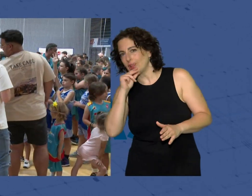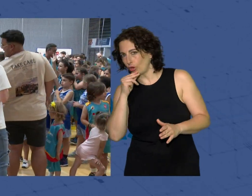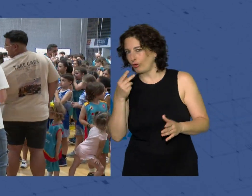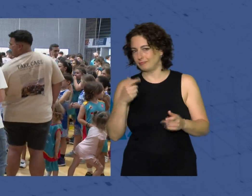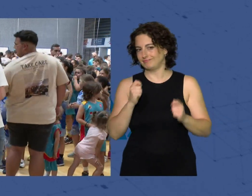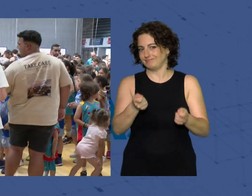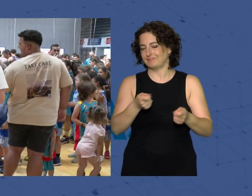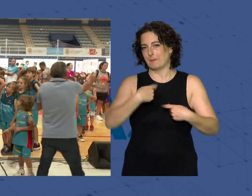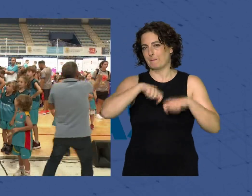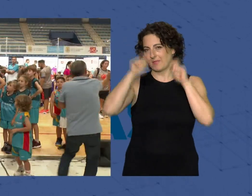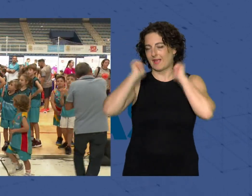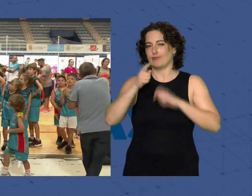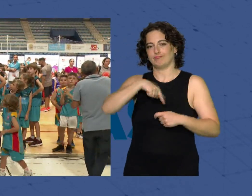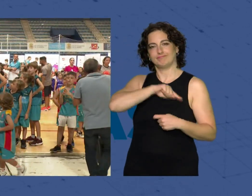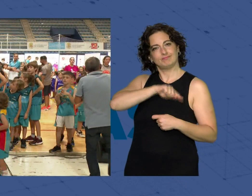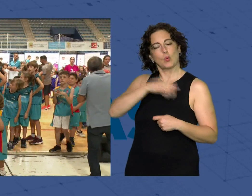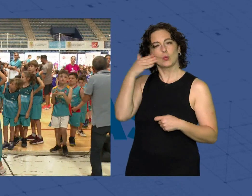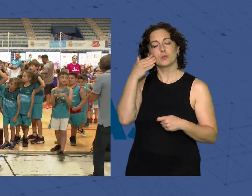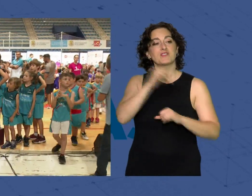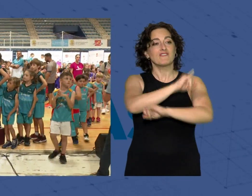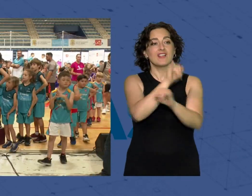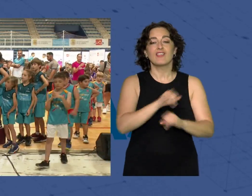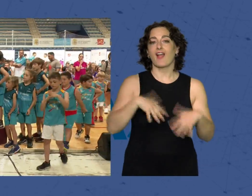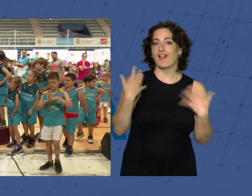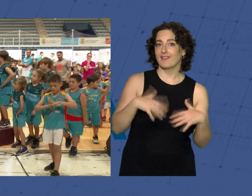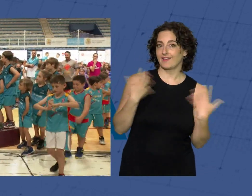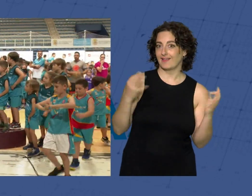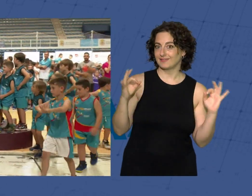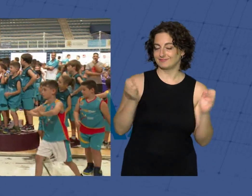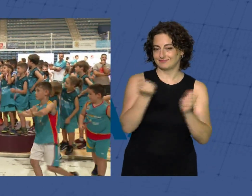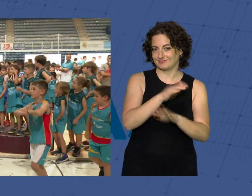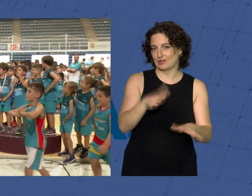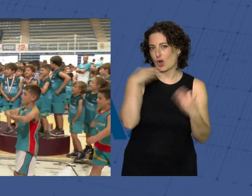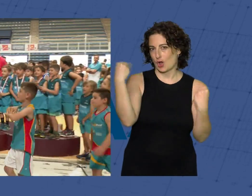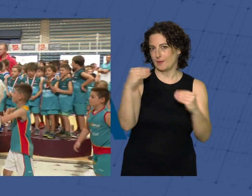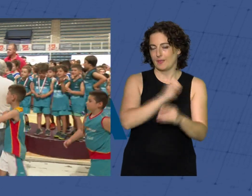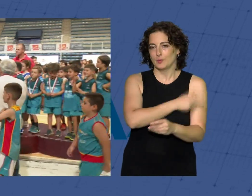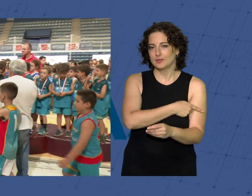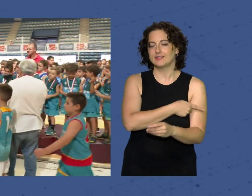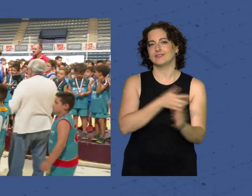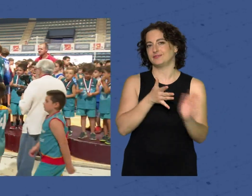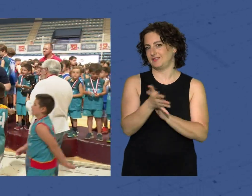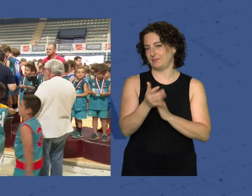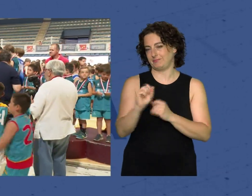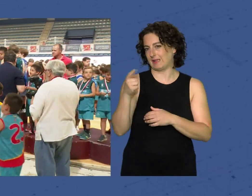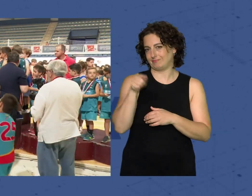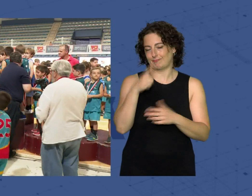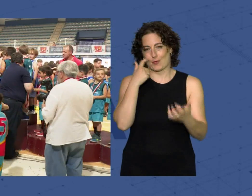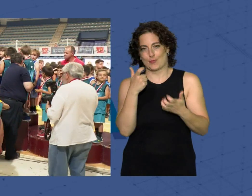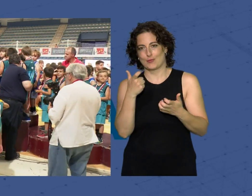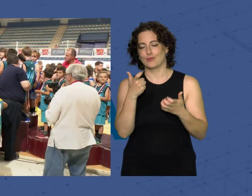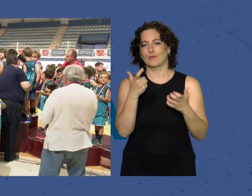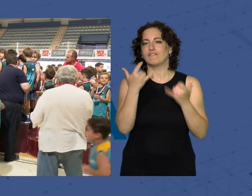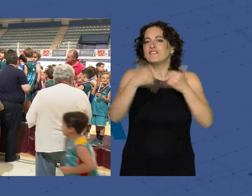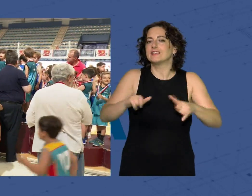medalla pues para nosotros es un orgullo La felicidad y la alegría desbordante de los jóvenes deportistas ha sido la tónica predominante de una masiva